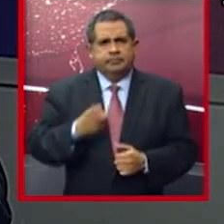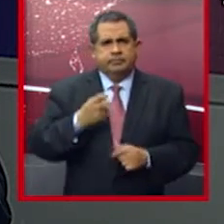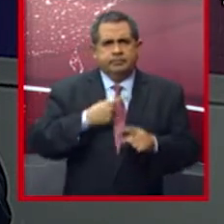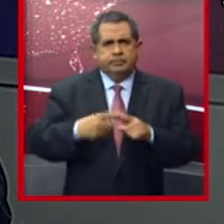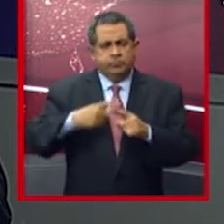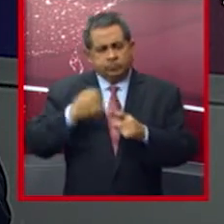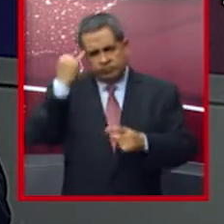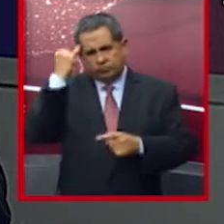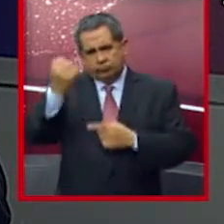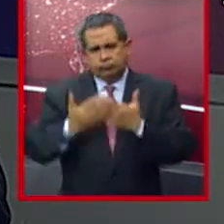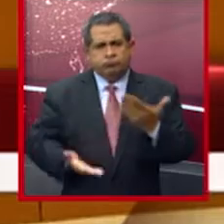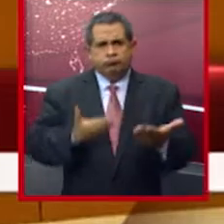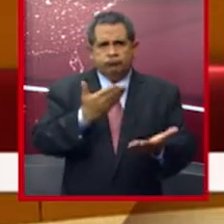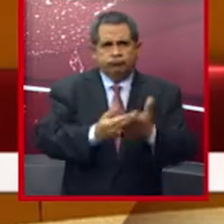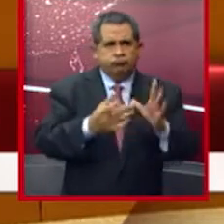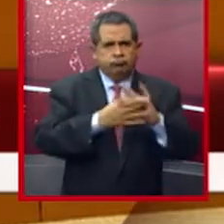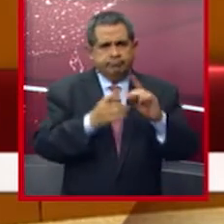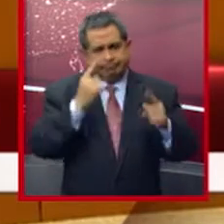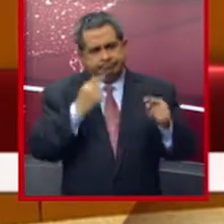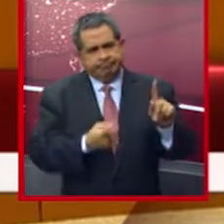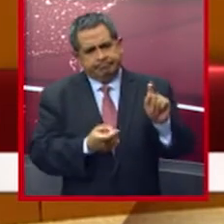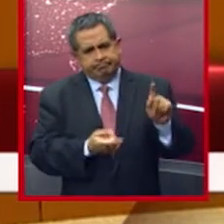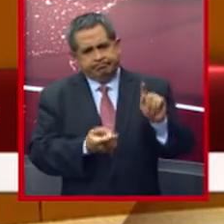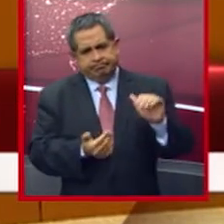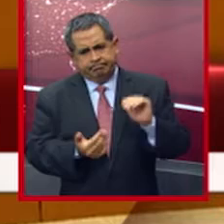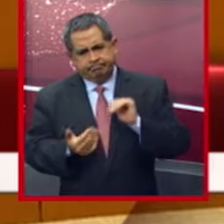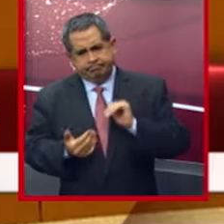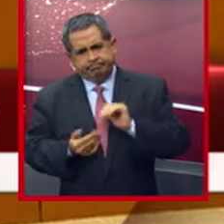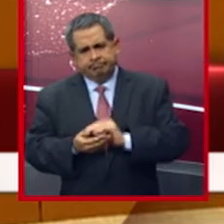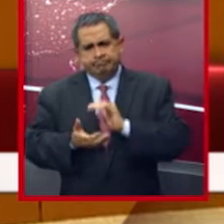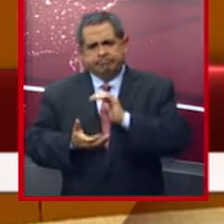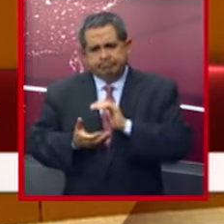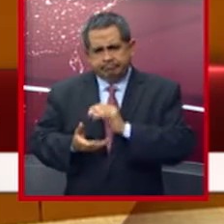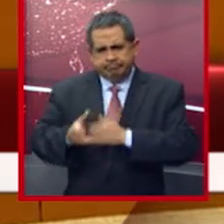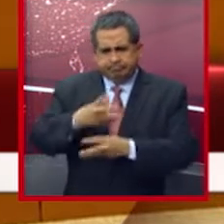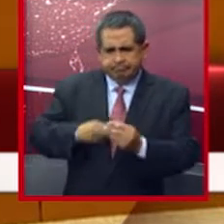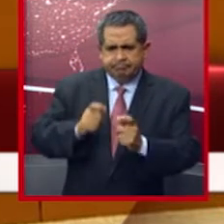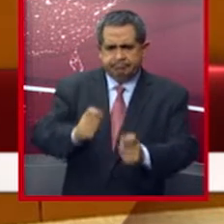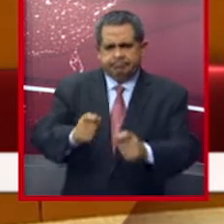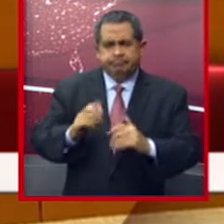de propuestas para la recaudación de fondos que permitan una rápida reconstrucción.